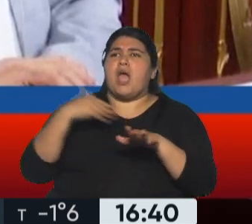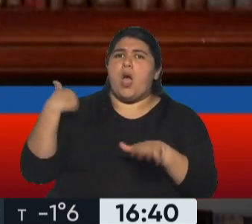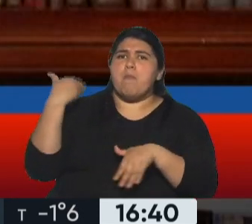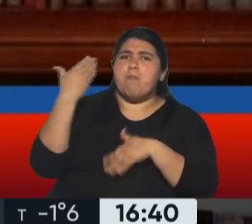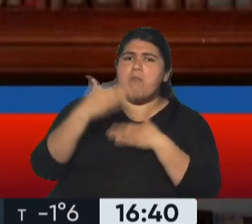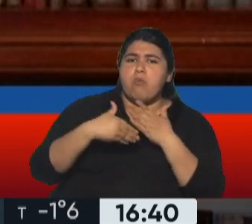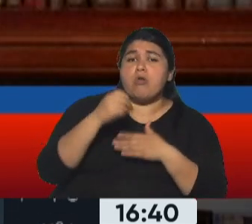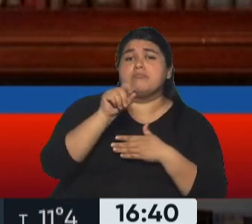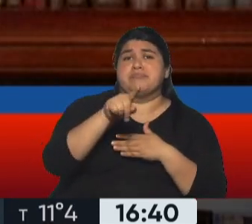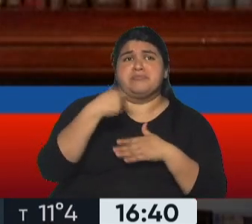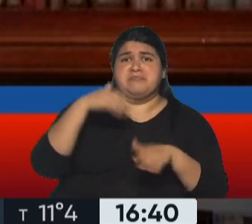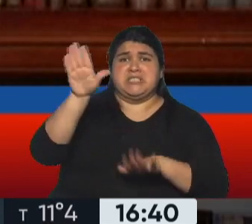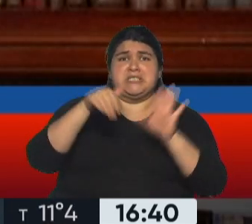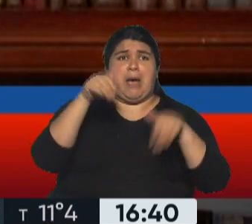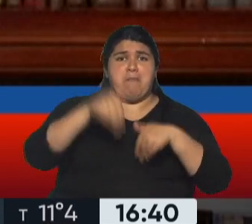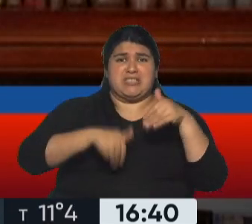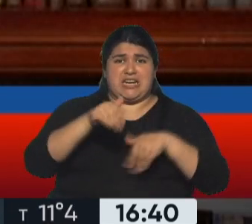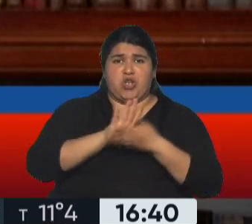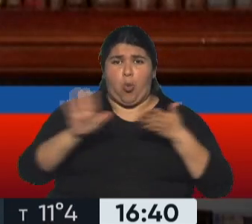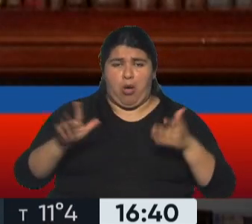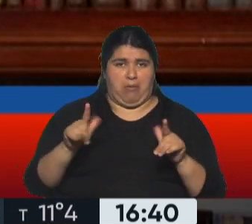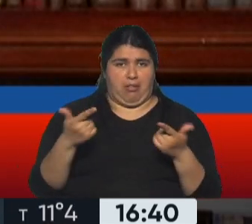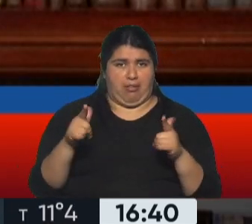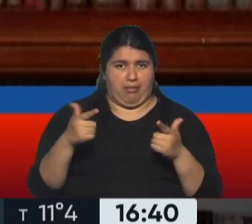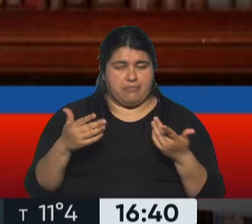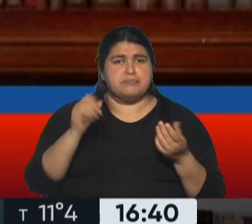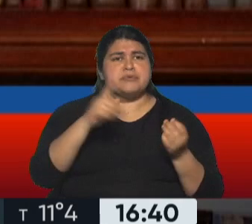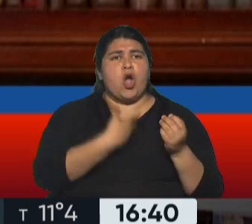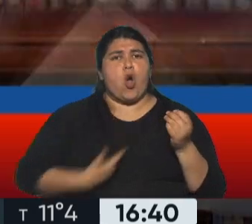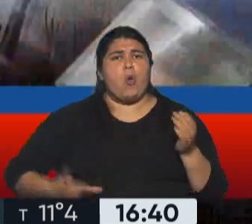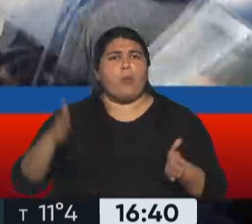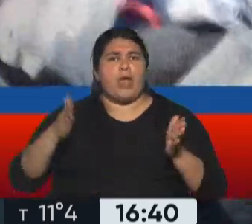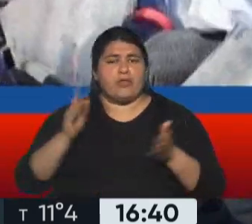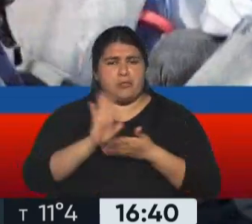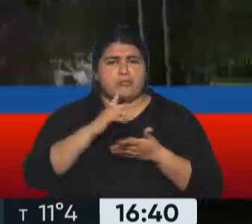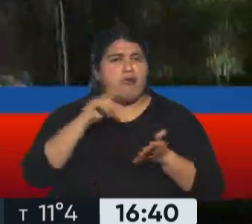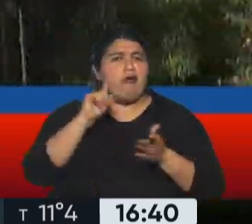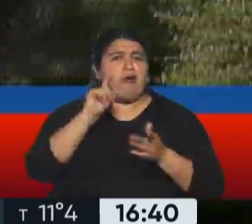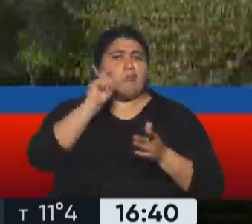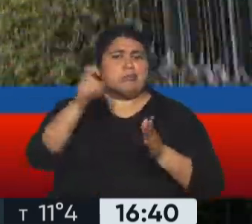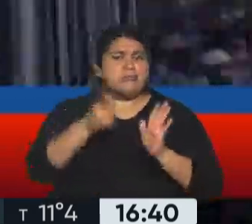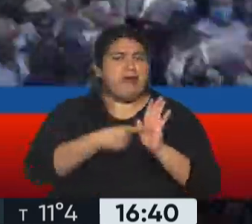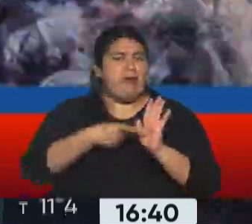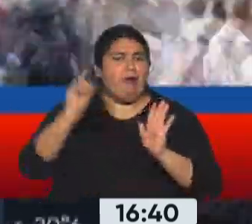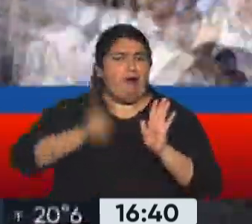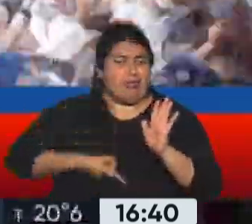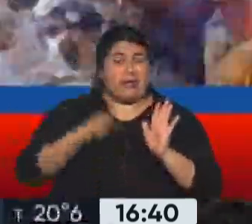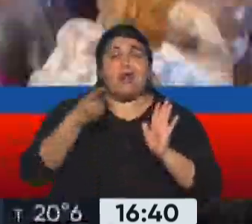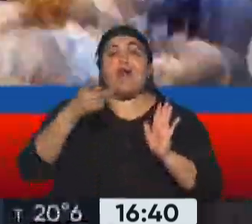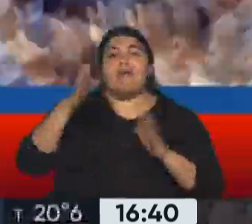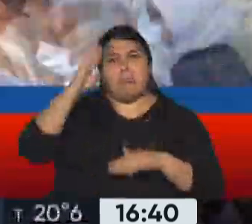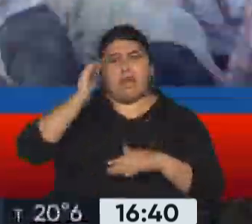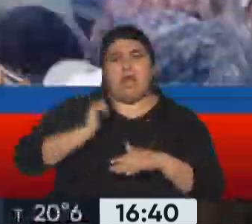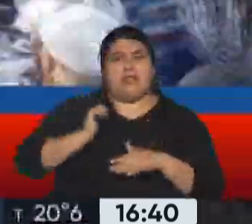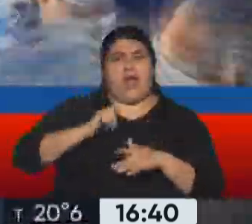Saied llamara a nuevas elecciones para iniciar un periodo de gobierno a golpe de decreto, acompañado por un despliegue de fuerzas de seguridad